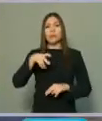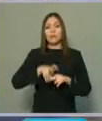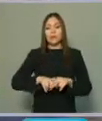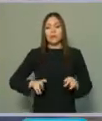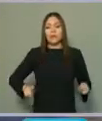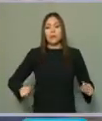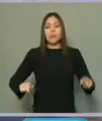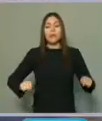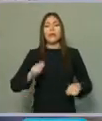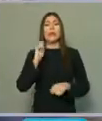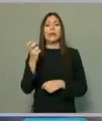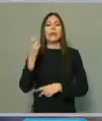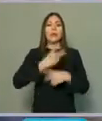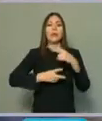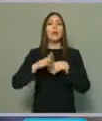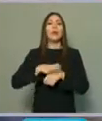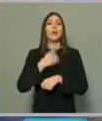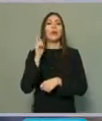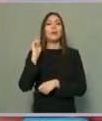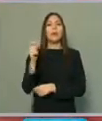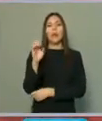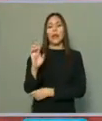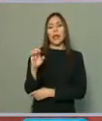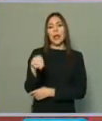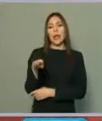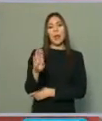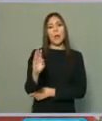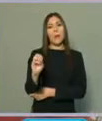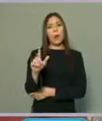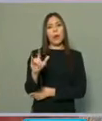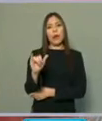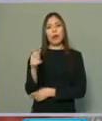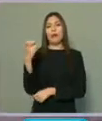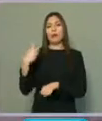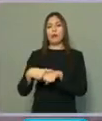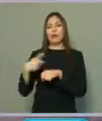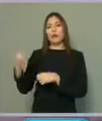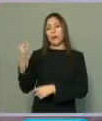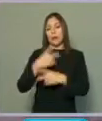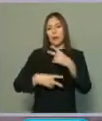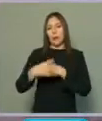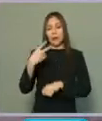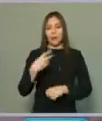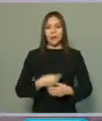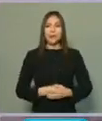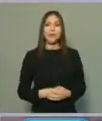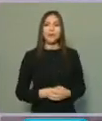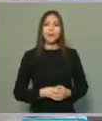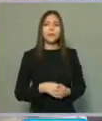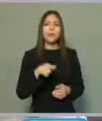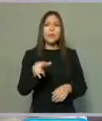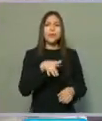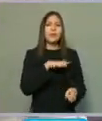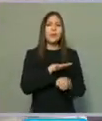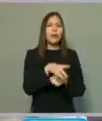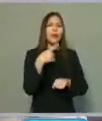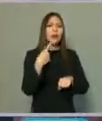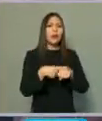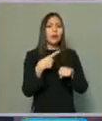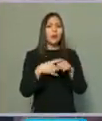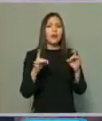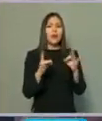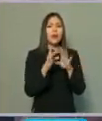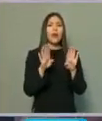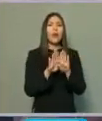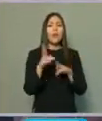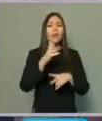problema cardiovascular, ya sea un infarto al miocardio o embolia? Muy importante, hay muchos factores de riesgo que se